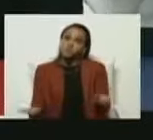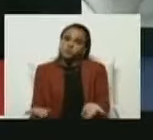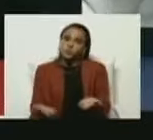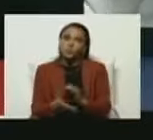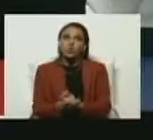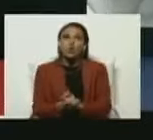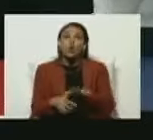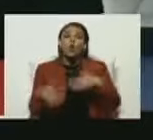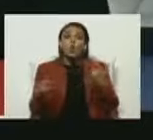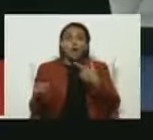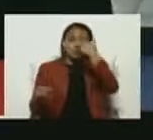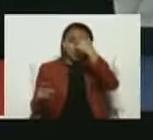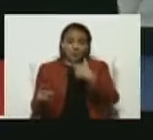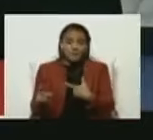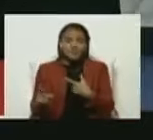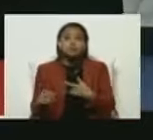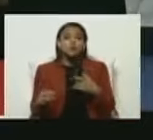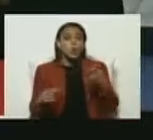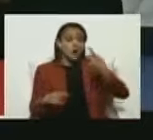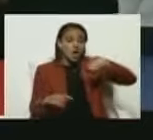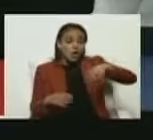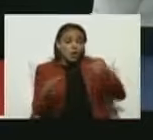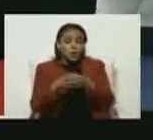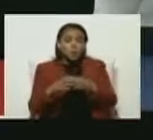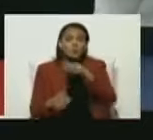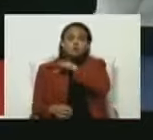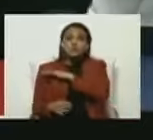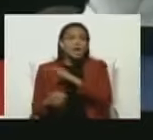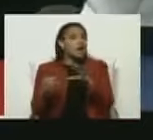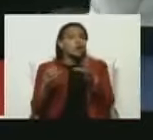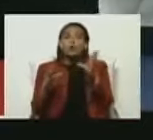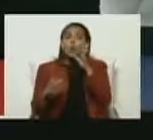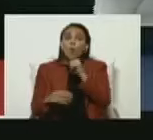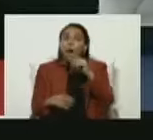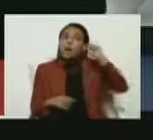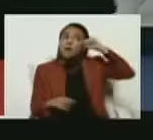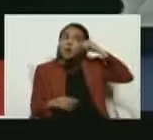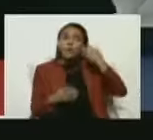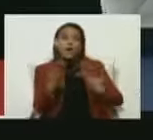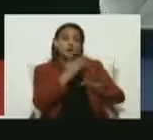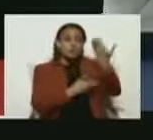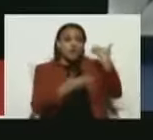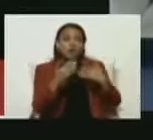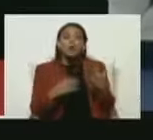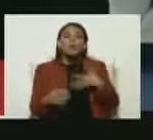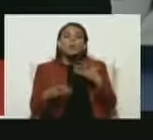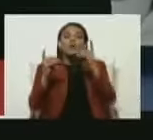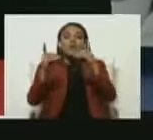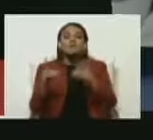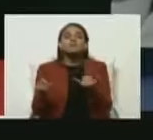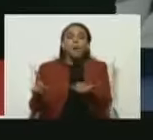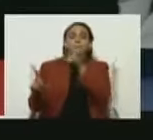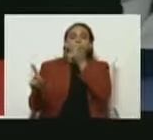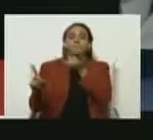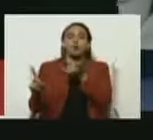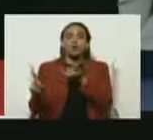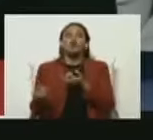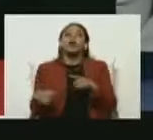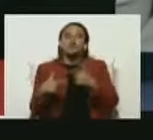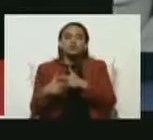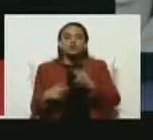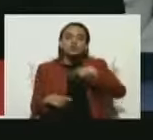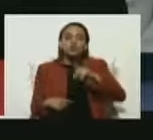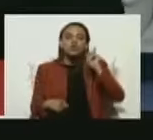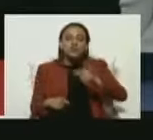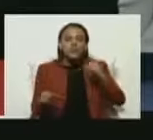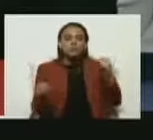con desmemoria, una sociedad desmemoriada, es una sociedad que puede tomar decisiones erradas. Así que lo mejor es la batalla por la memoria,